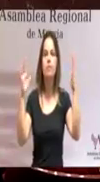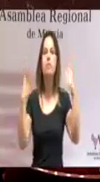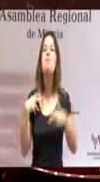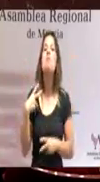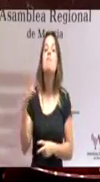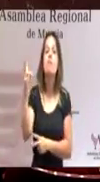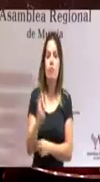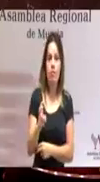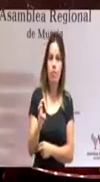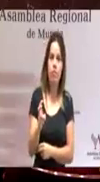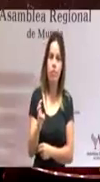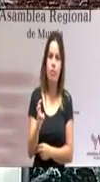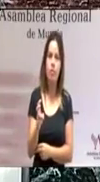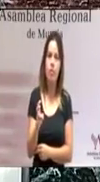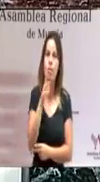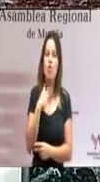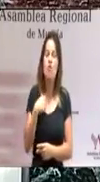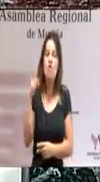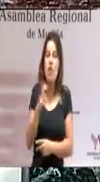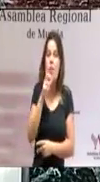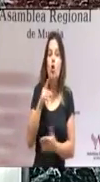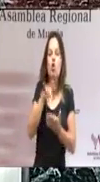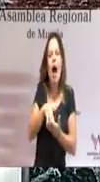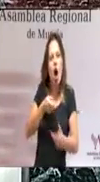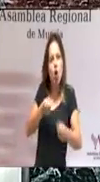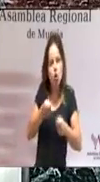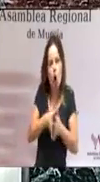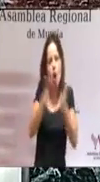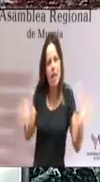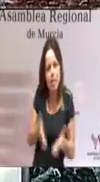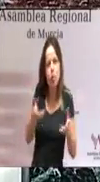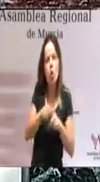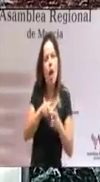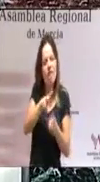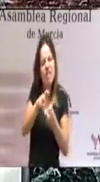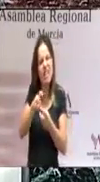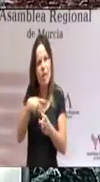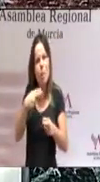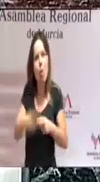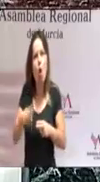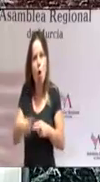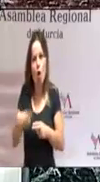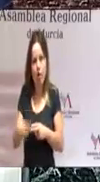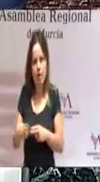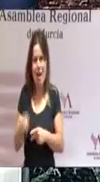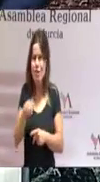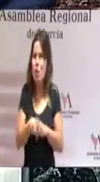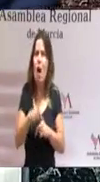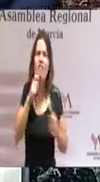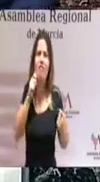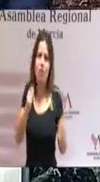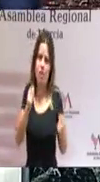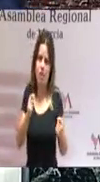Venir a someterme al control, al impulso, a la fiscalización política. Eso es